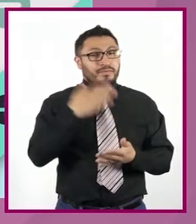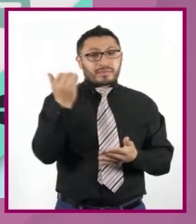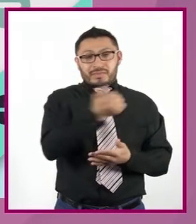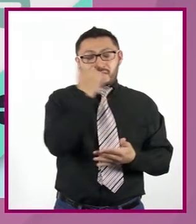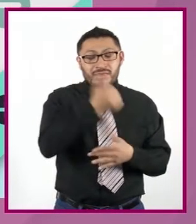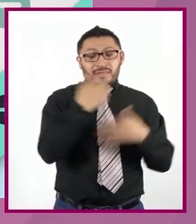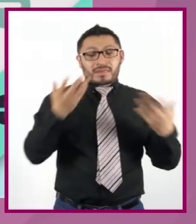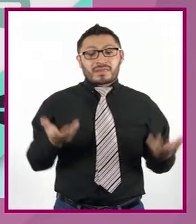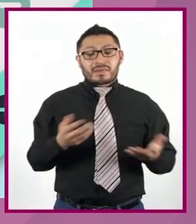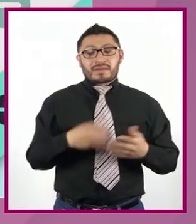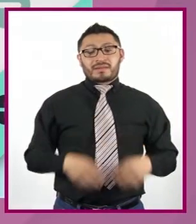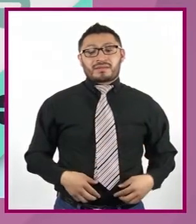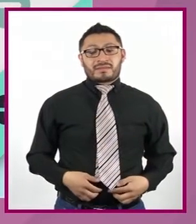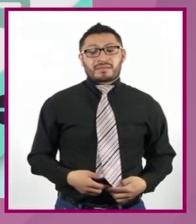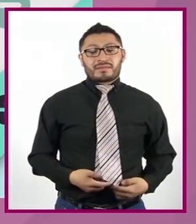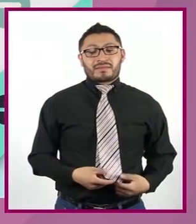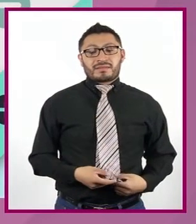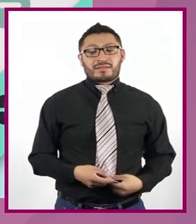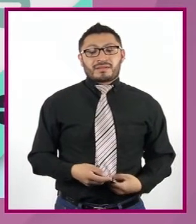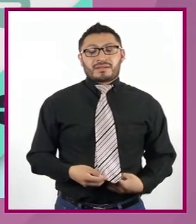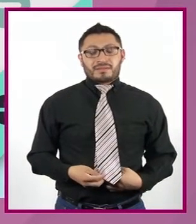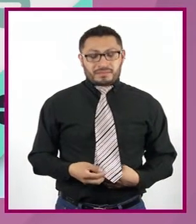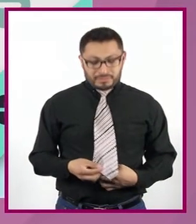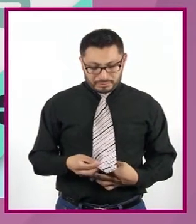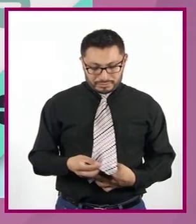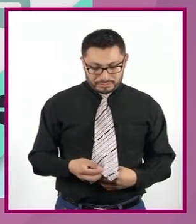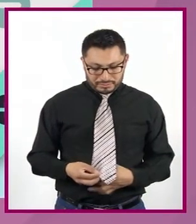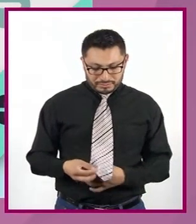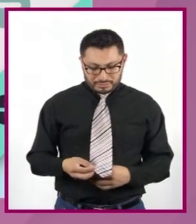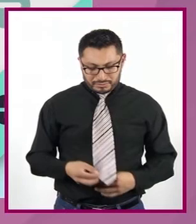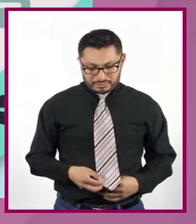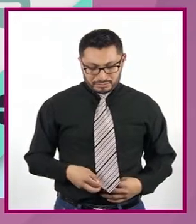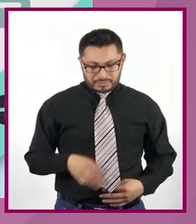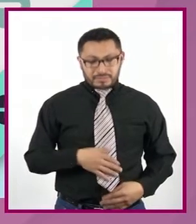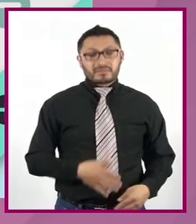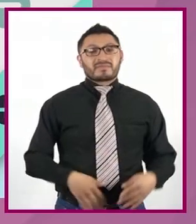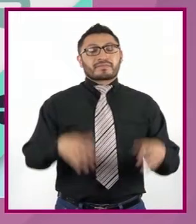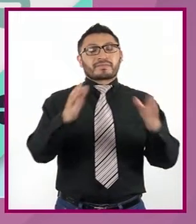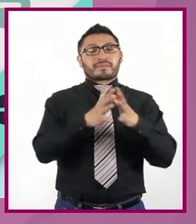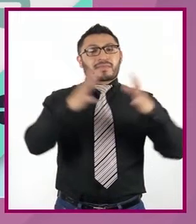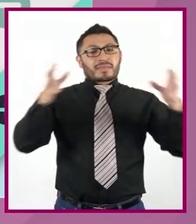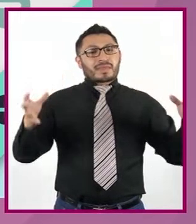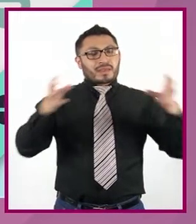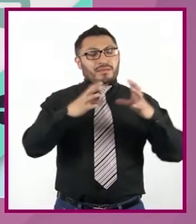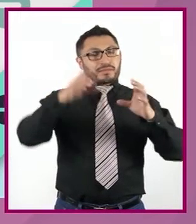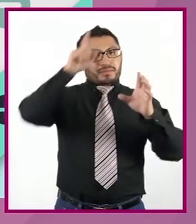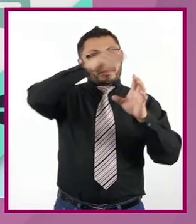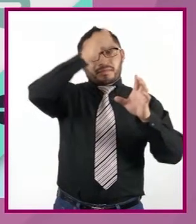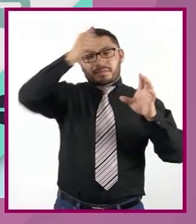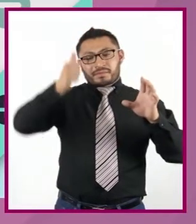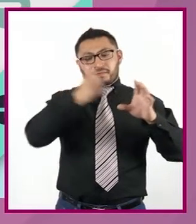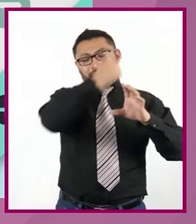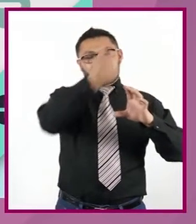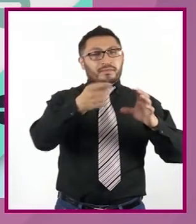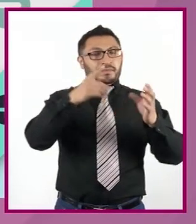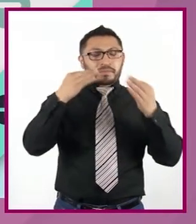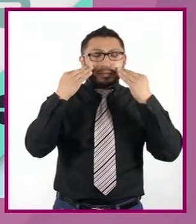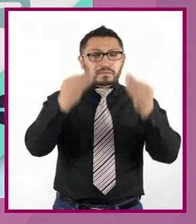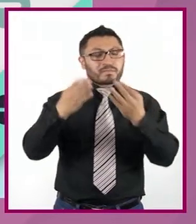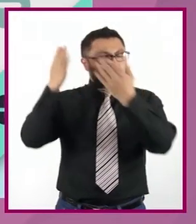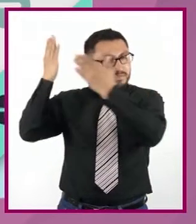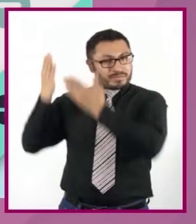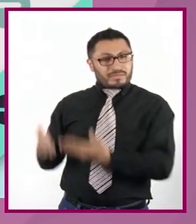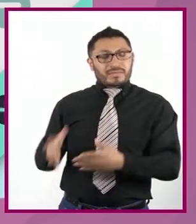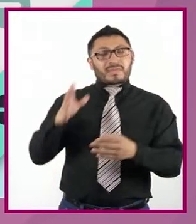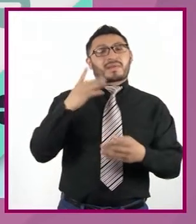y alumnos? A partir del tamaño de los sectores de la gráfica, es posible observar que